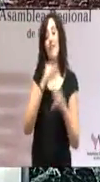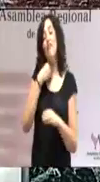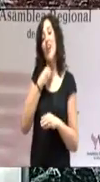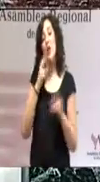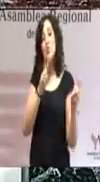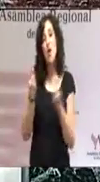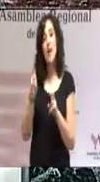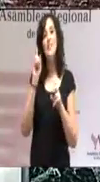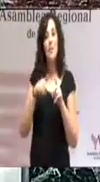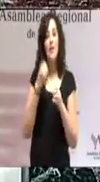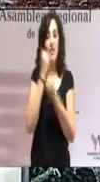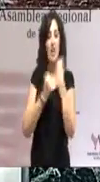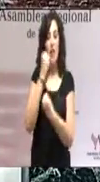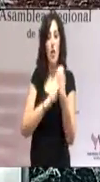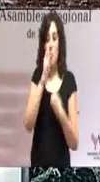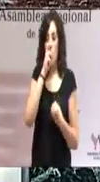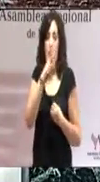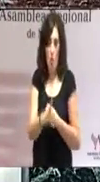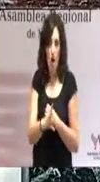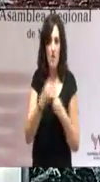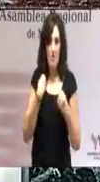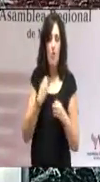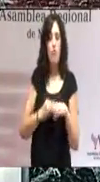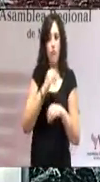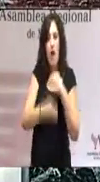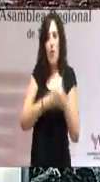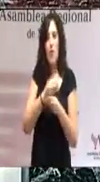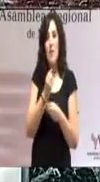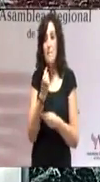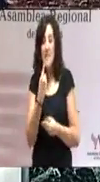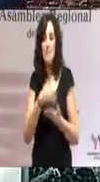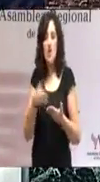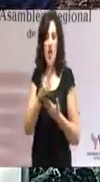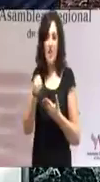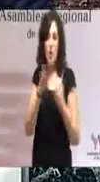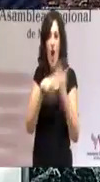financiación plurianual para universidades públicas de 1.000 millones de euros hasta el final de la legislatura.